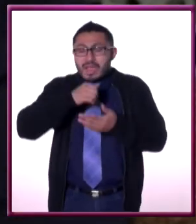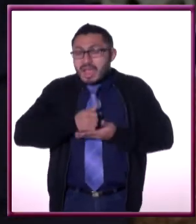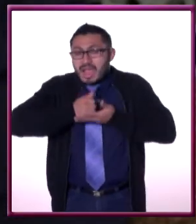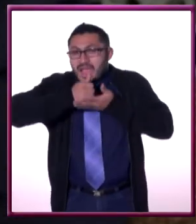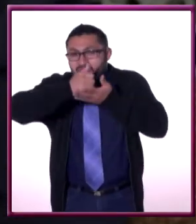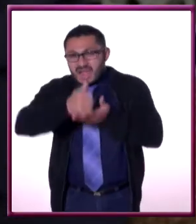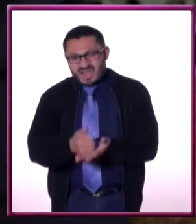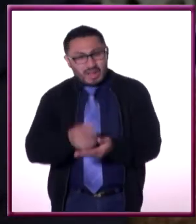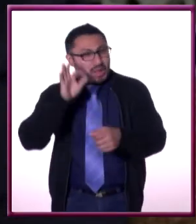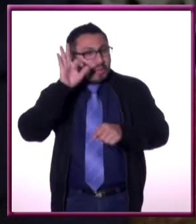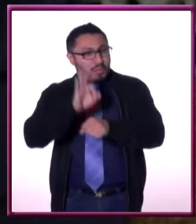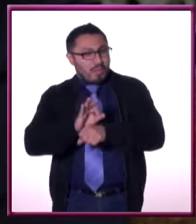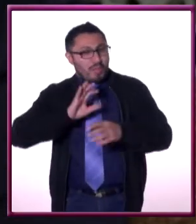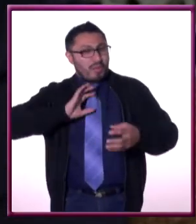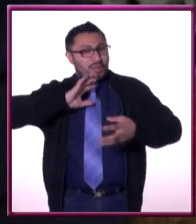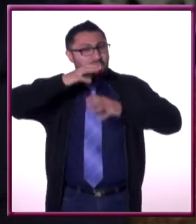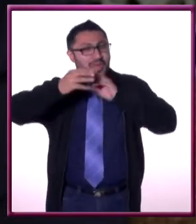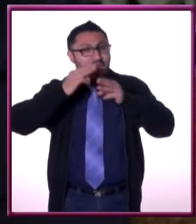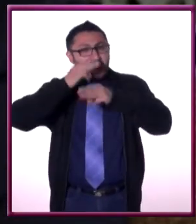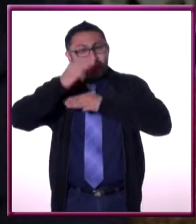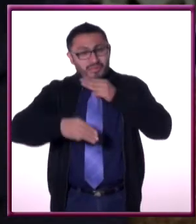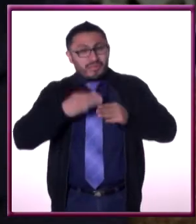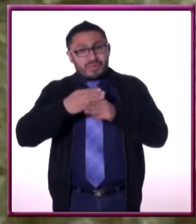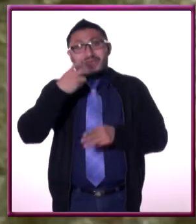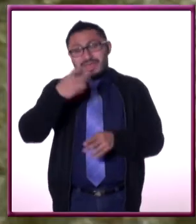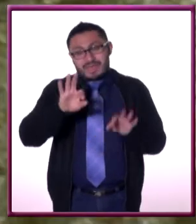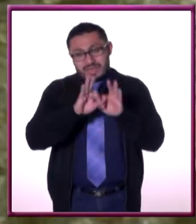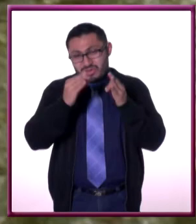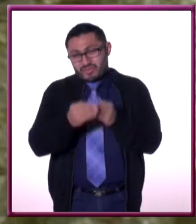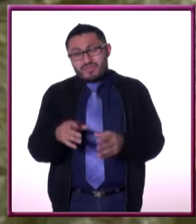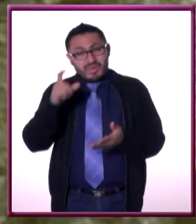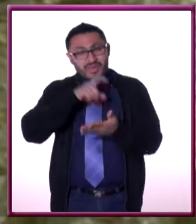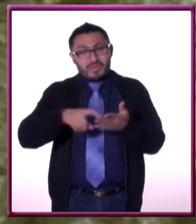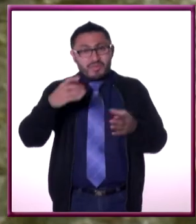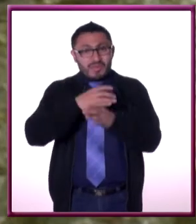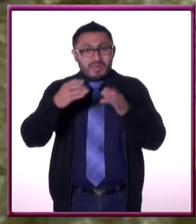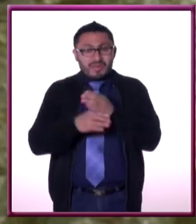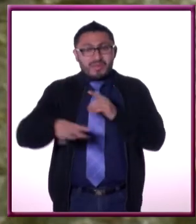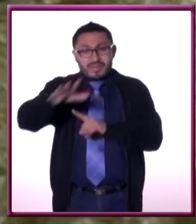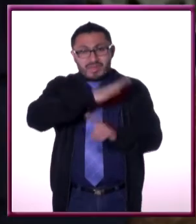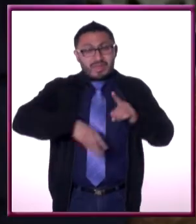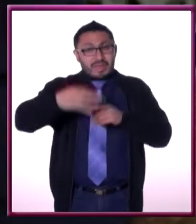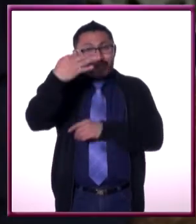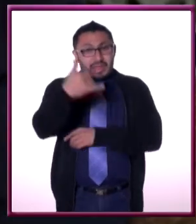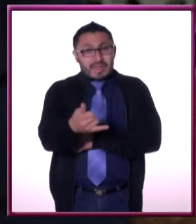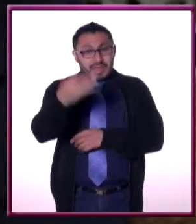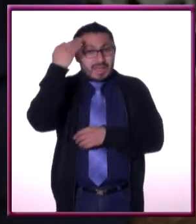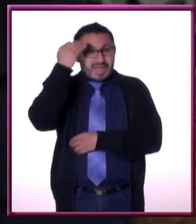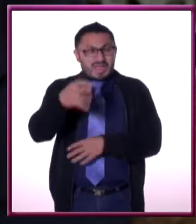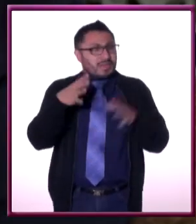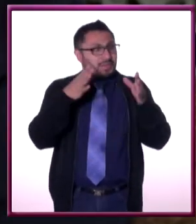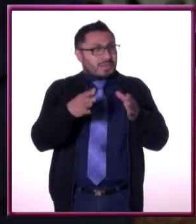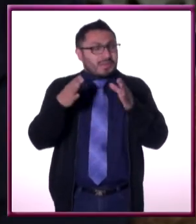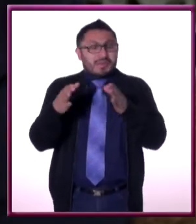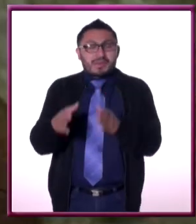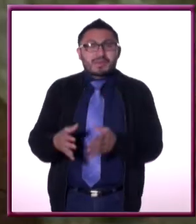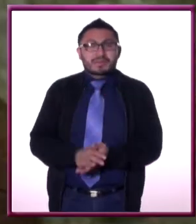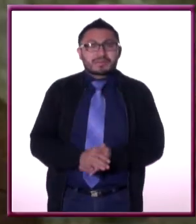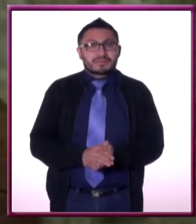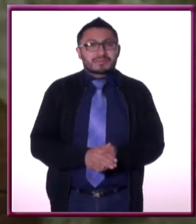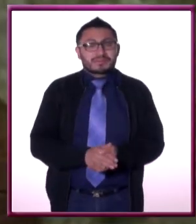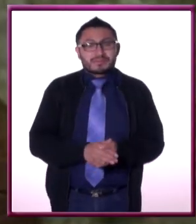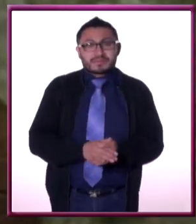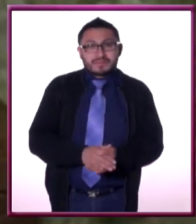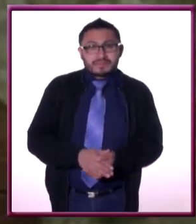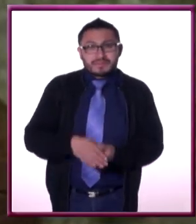arena. Pues un granito de arena sería consumir productos locales, ¿no? Y de temporada. Y de de temporada, temporada, así importante. es.